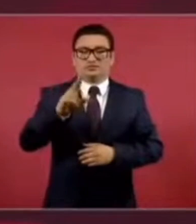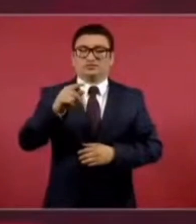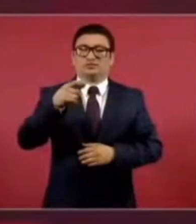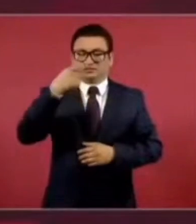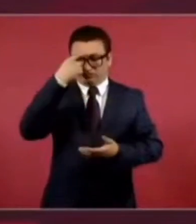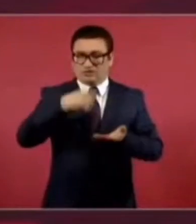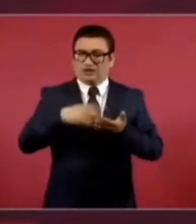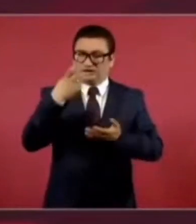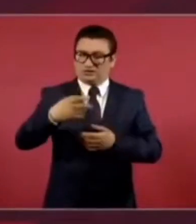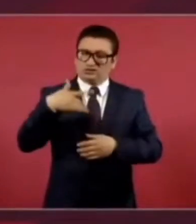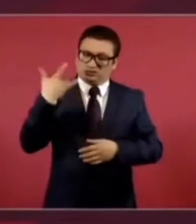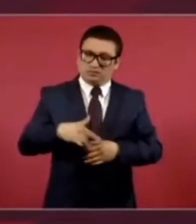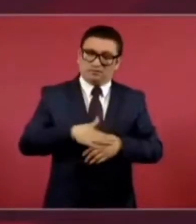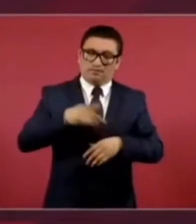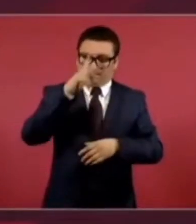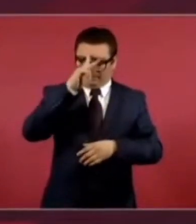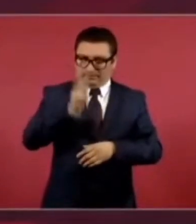dolido